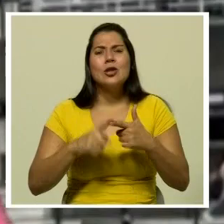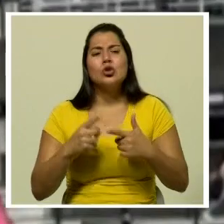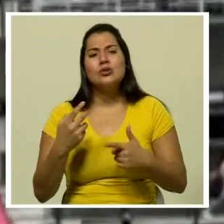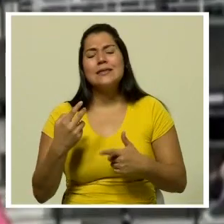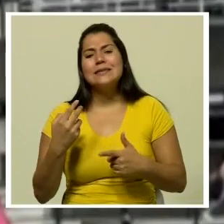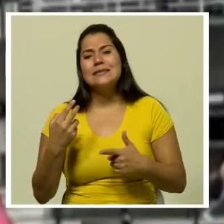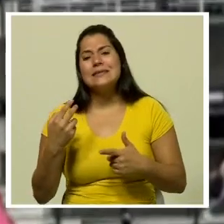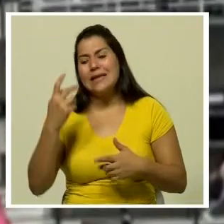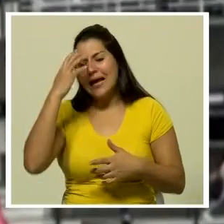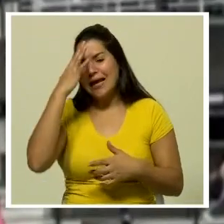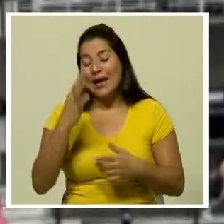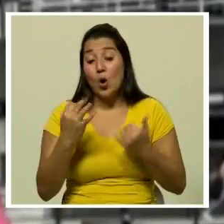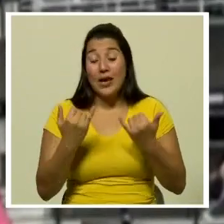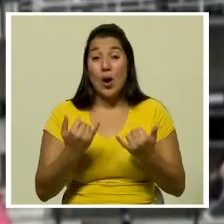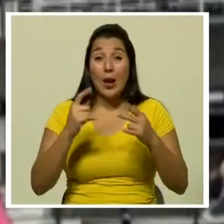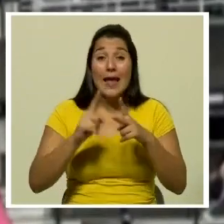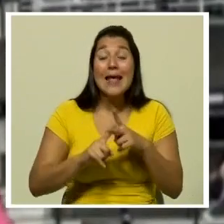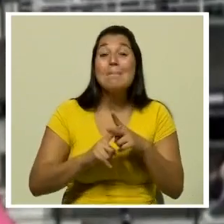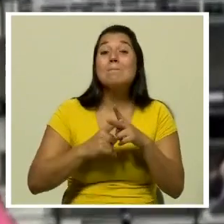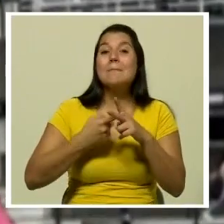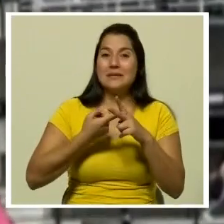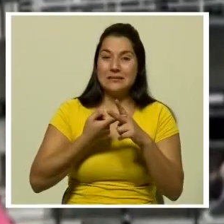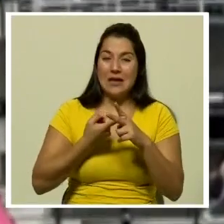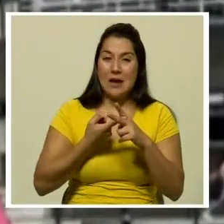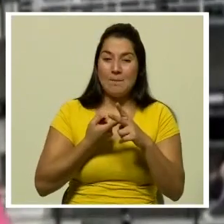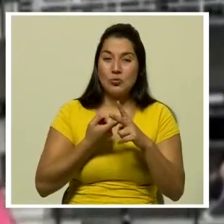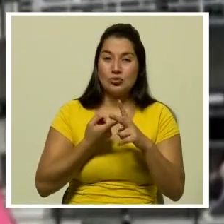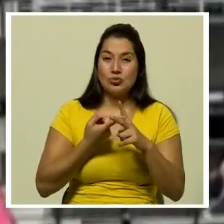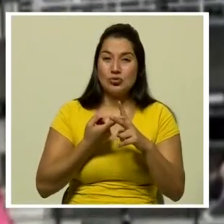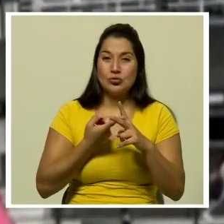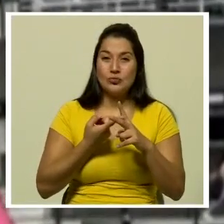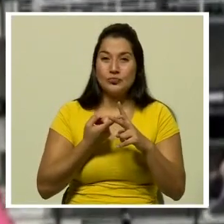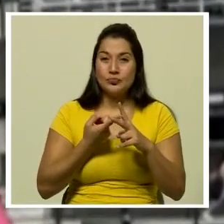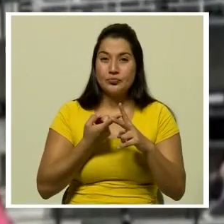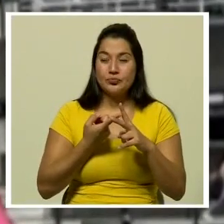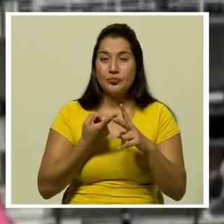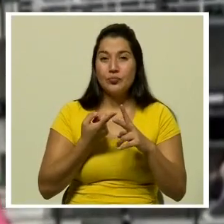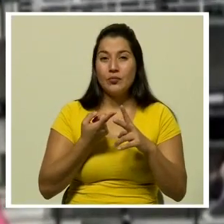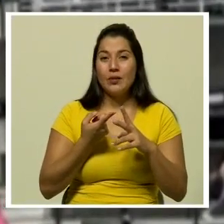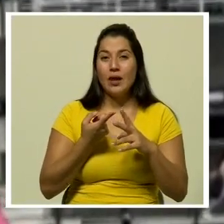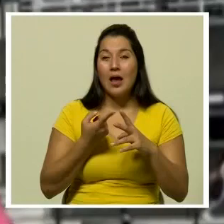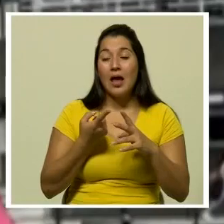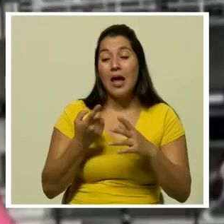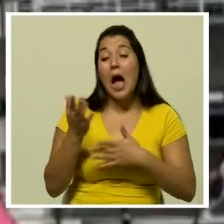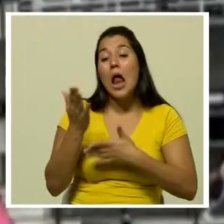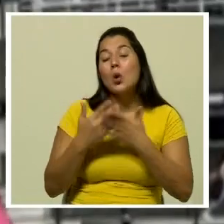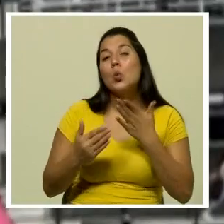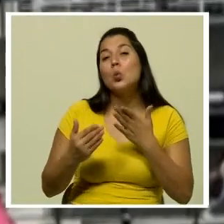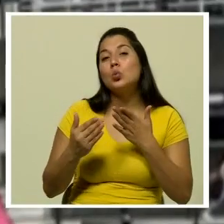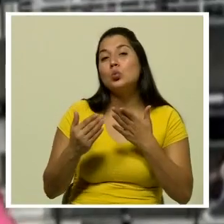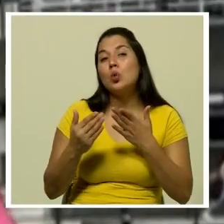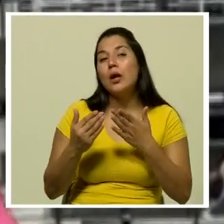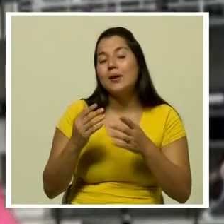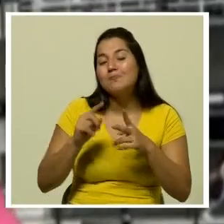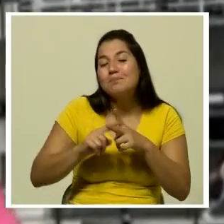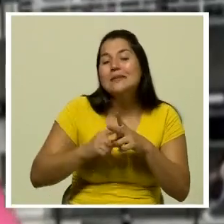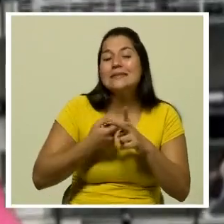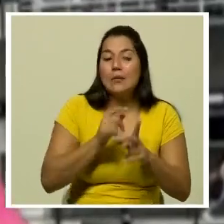creo que empezando algunos medios que tenían todavía las redacciones más completas, pero poco a